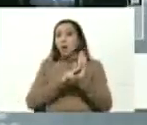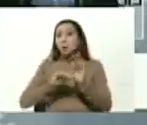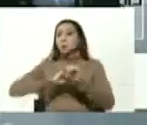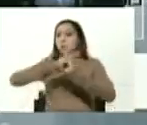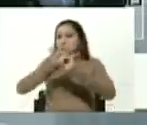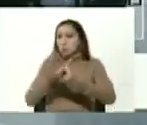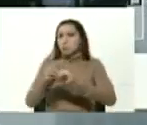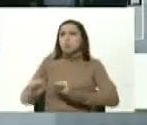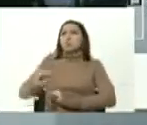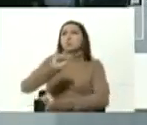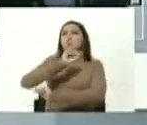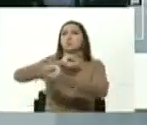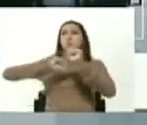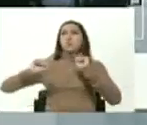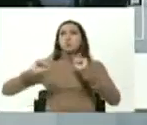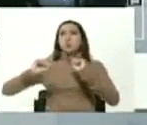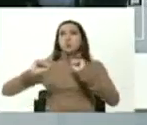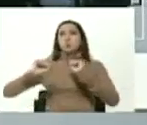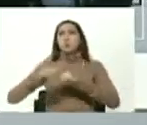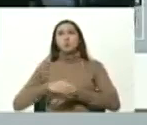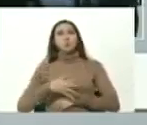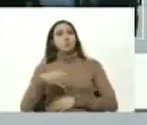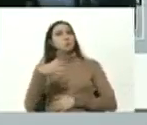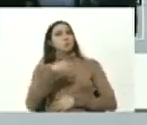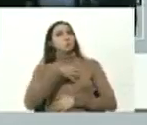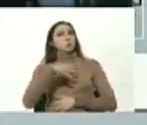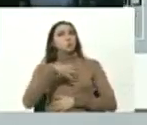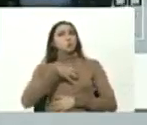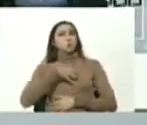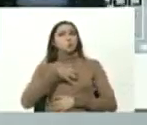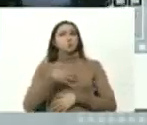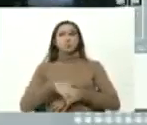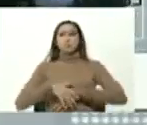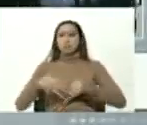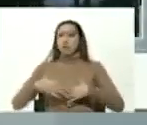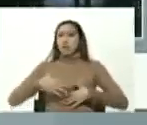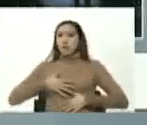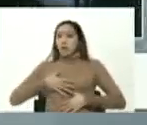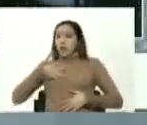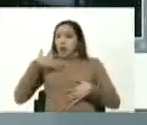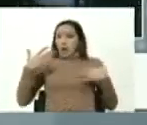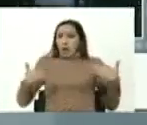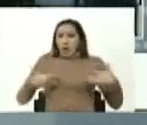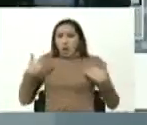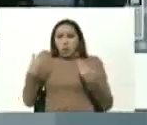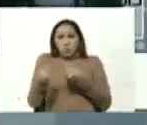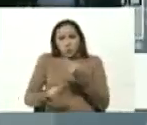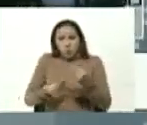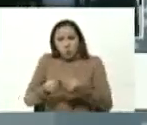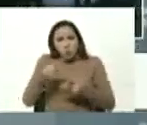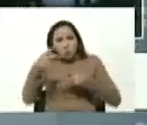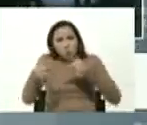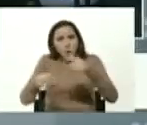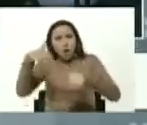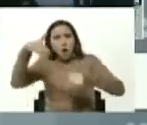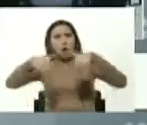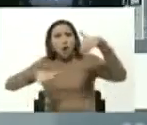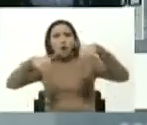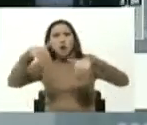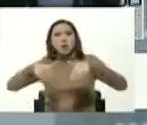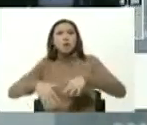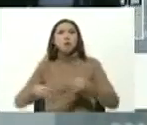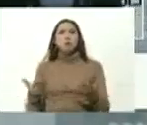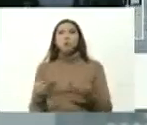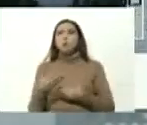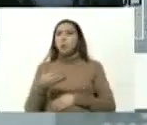bioseguridad. No podemos, con el entusiasmo que generan los procesos electorales, no nos podemos